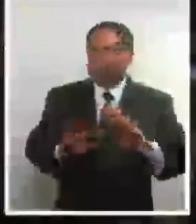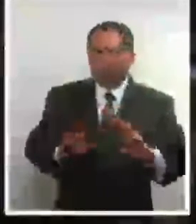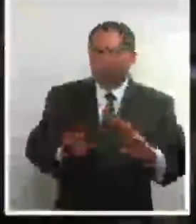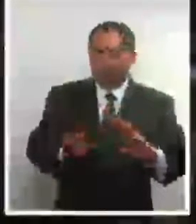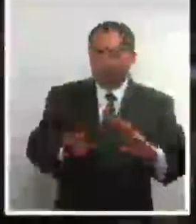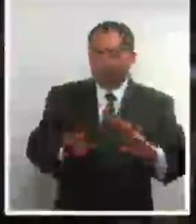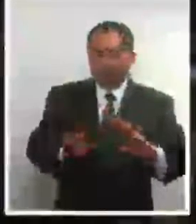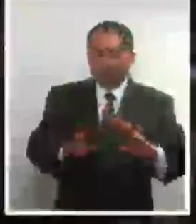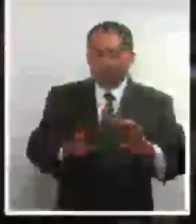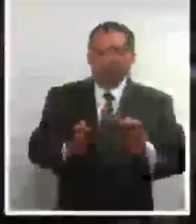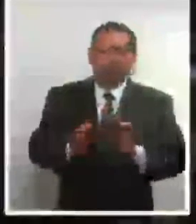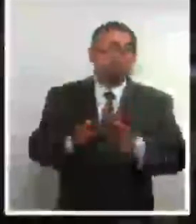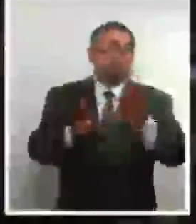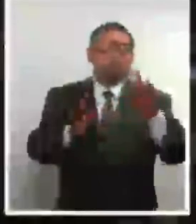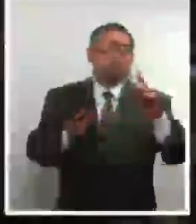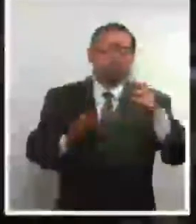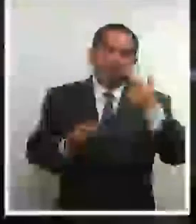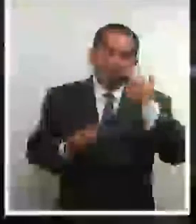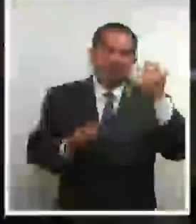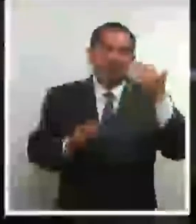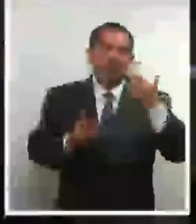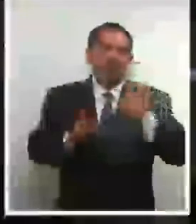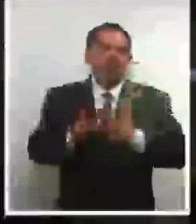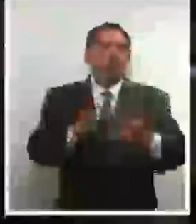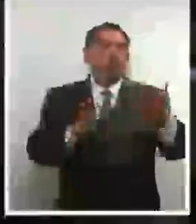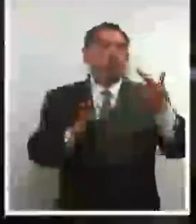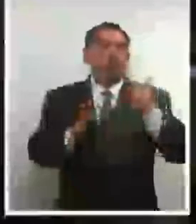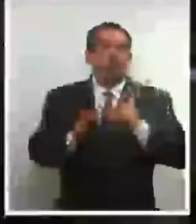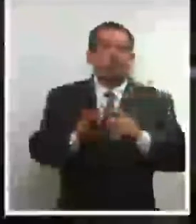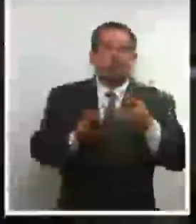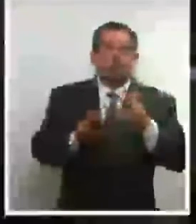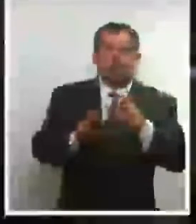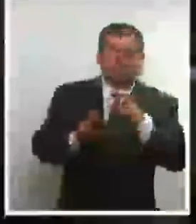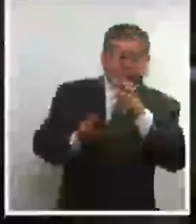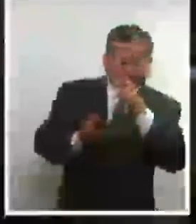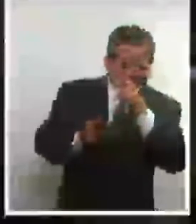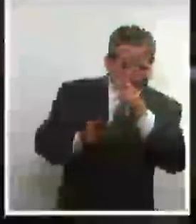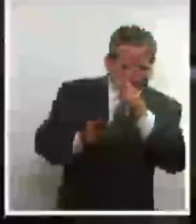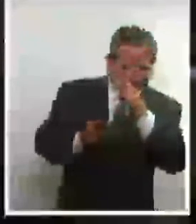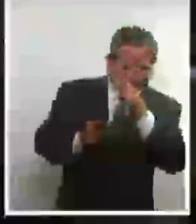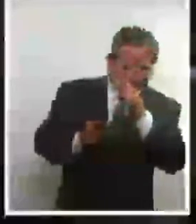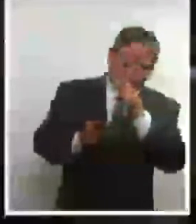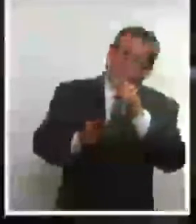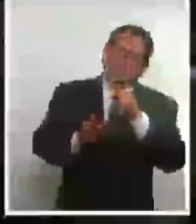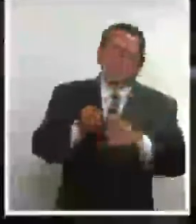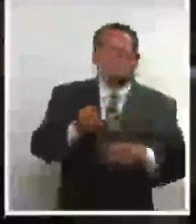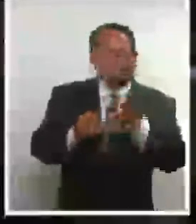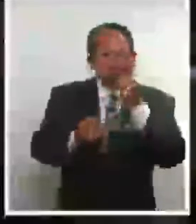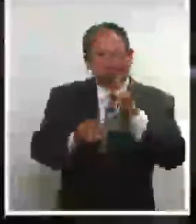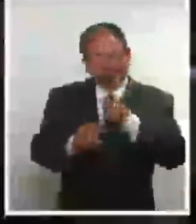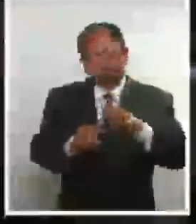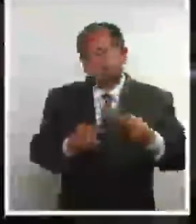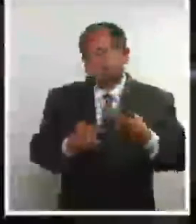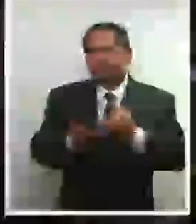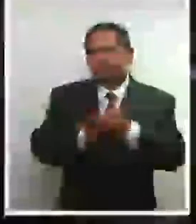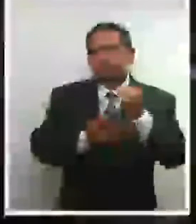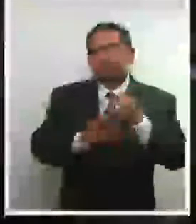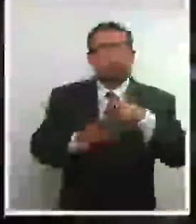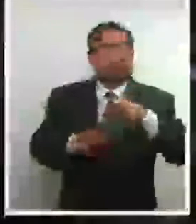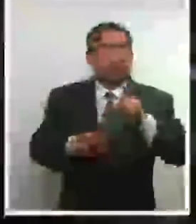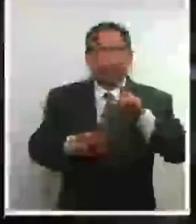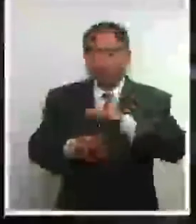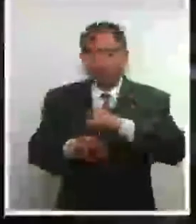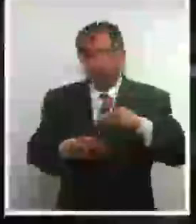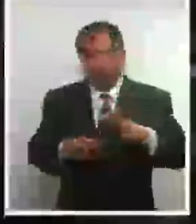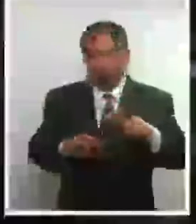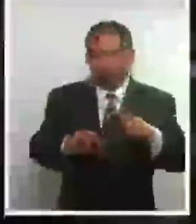será en forma excepcional y como último recurso. En ningún caso se usará